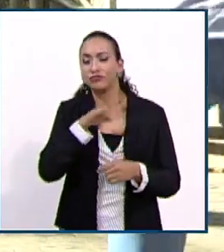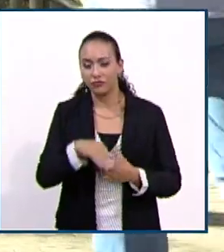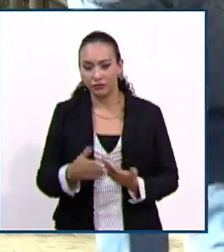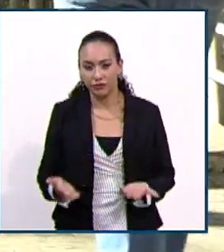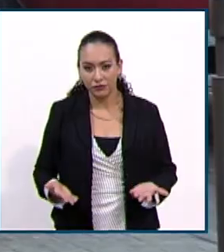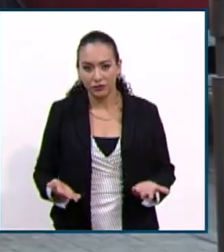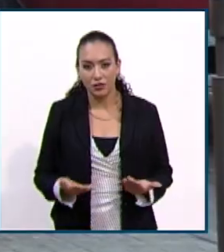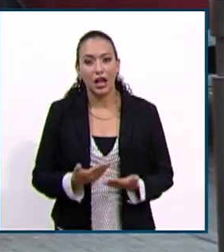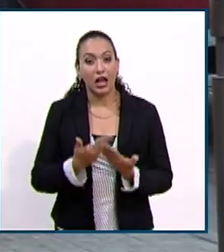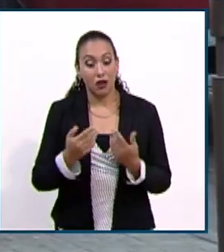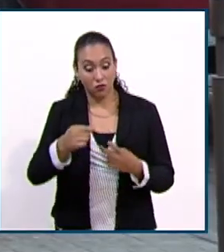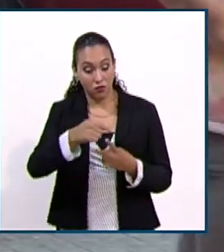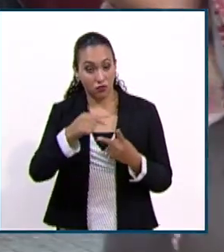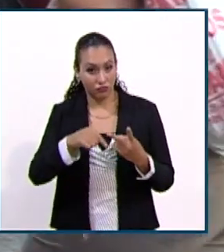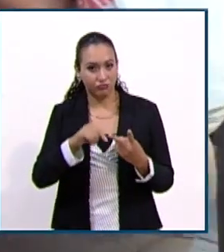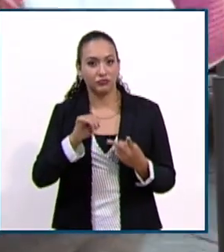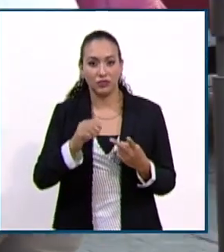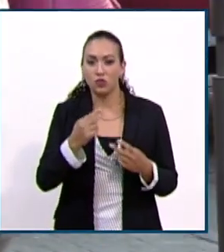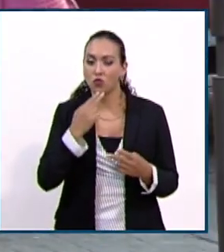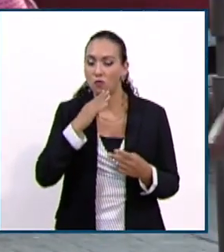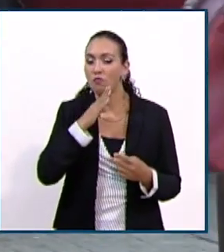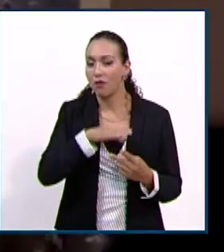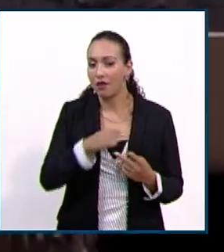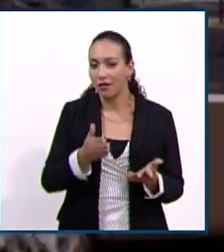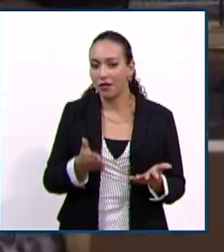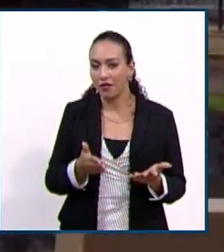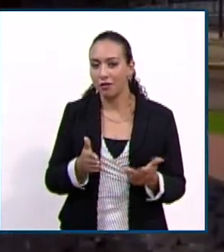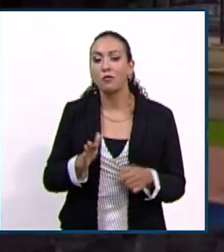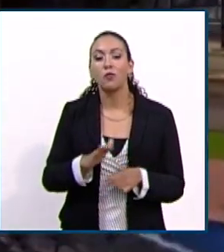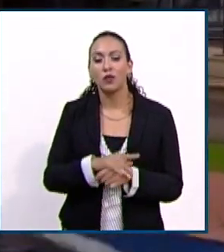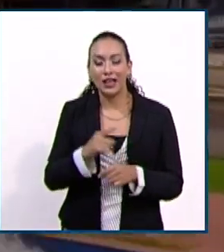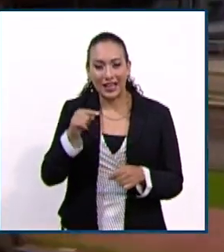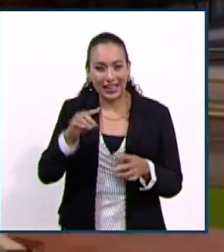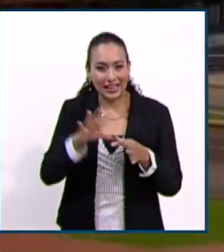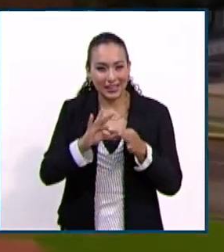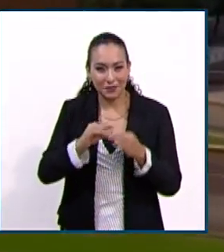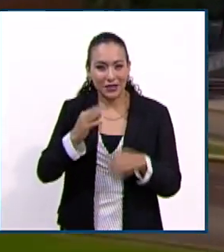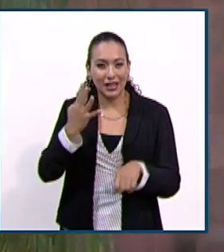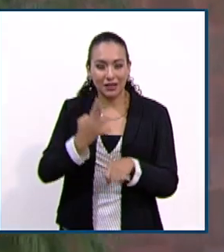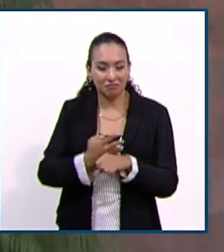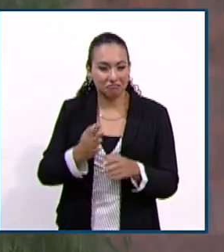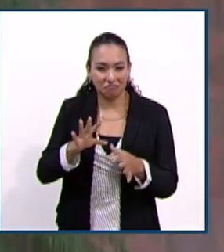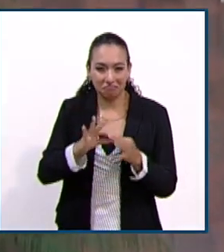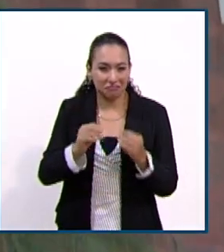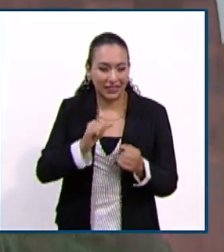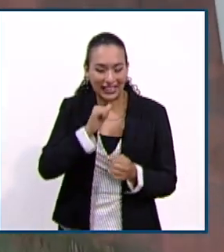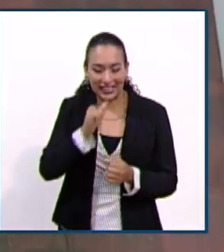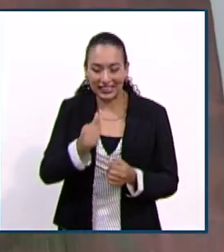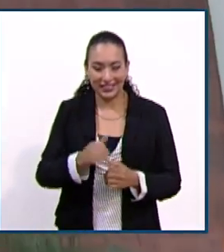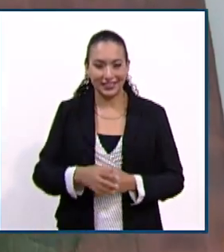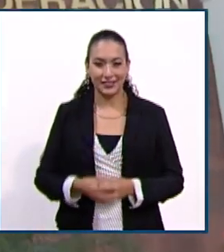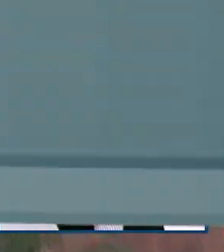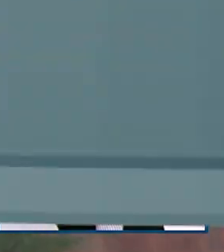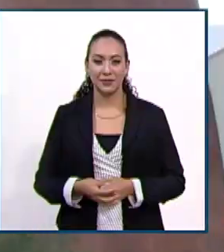cual en ambos casos fue incorrecto, además de que no se precisó la infracción que se estaba revisando.